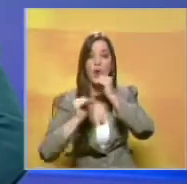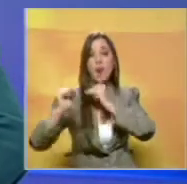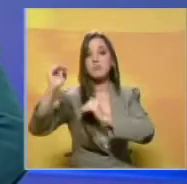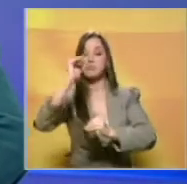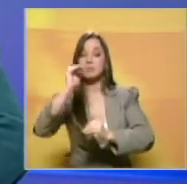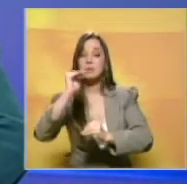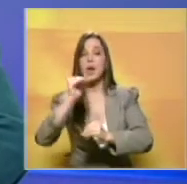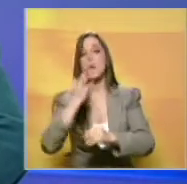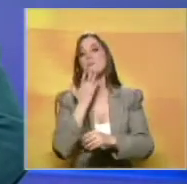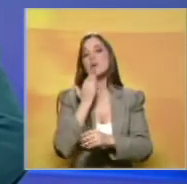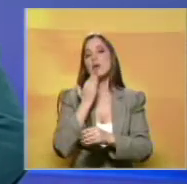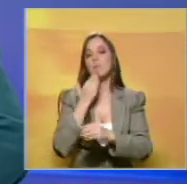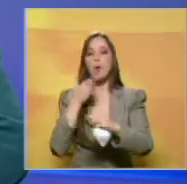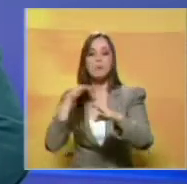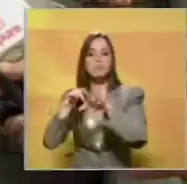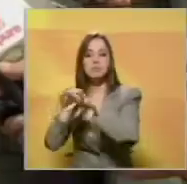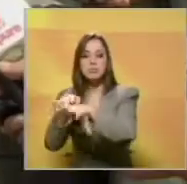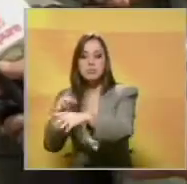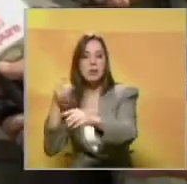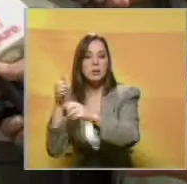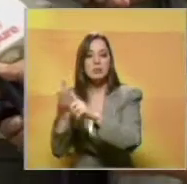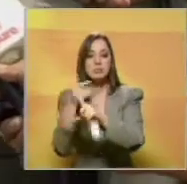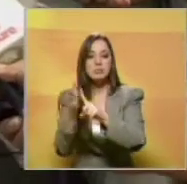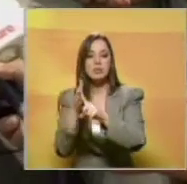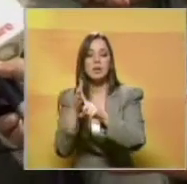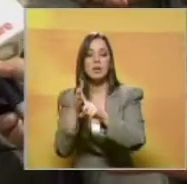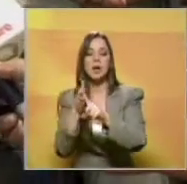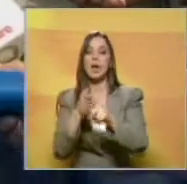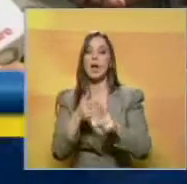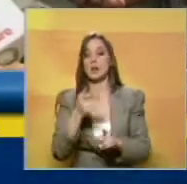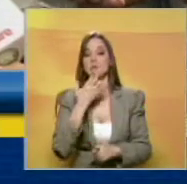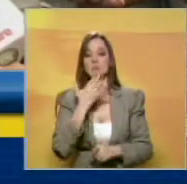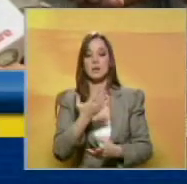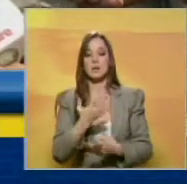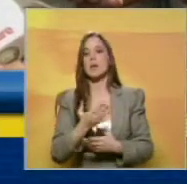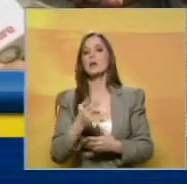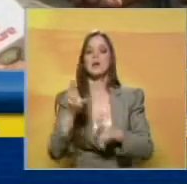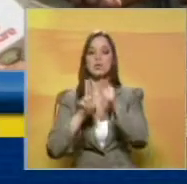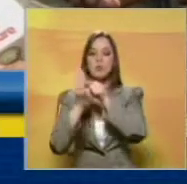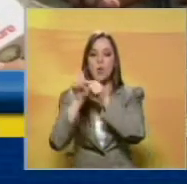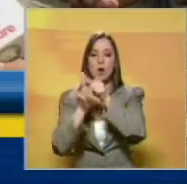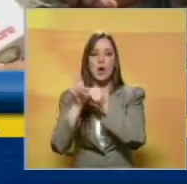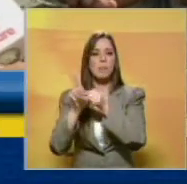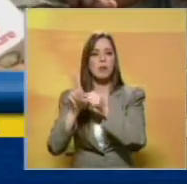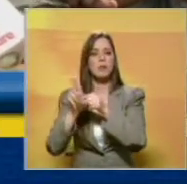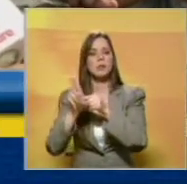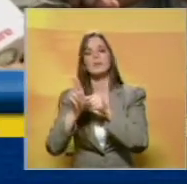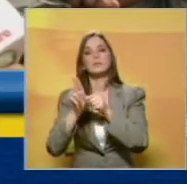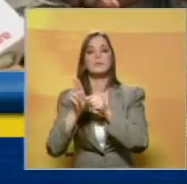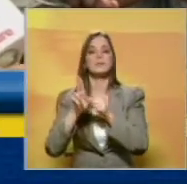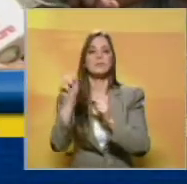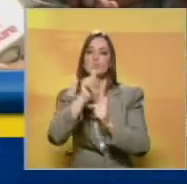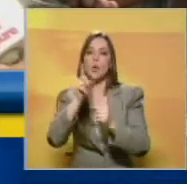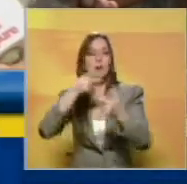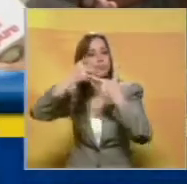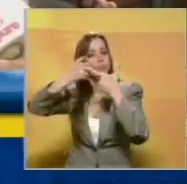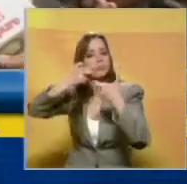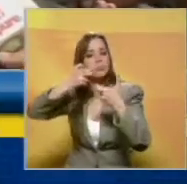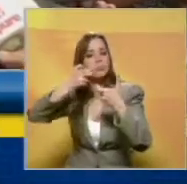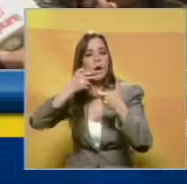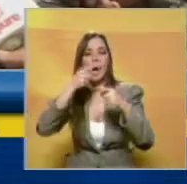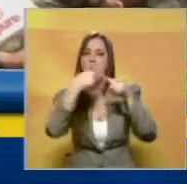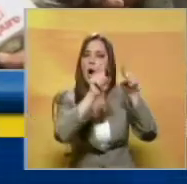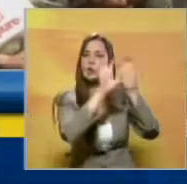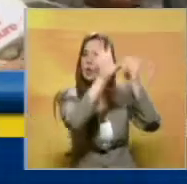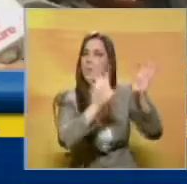Milagros Zambrano nos tiene todos los detalles. No son armas que están apuntadas sobre ningún país ni objetivo